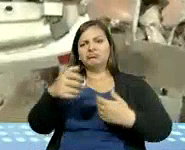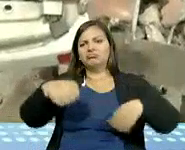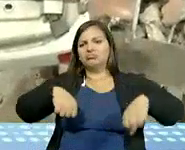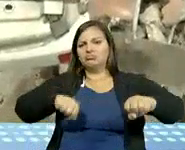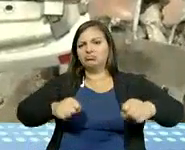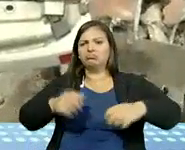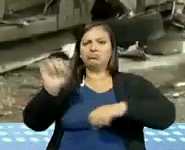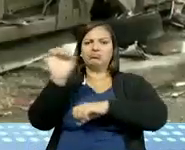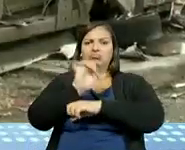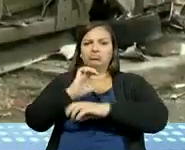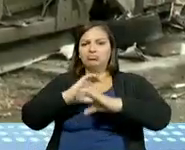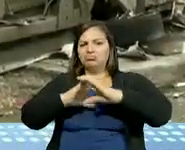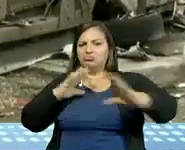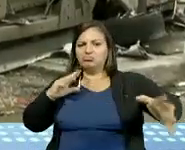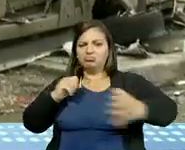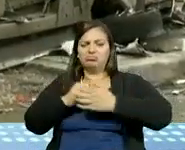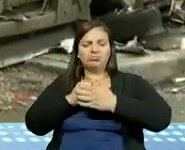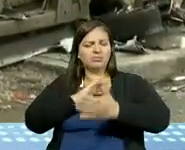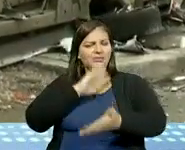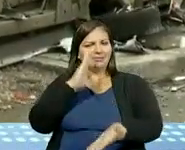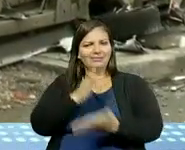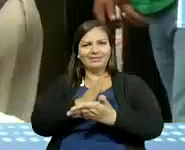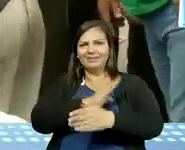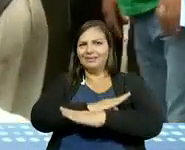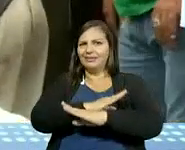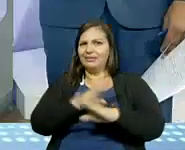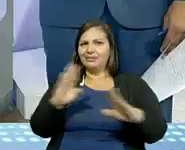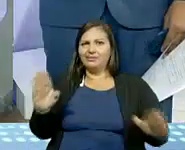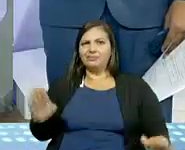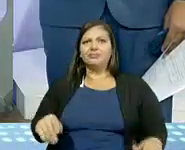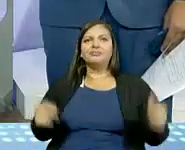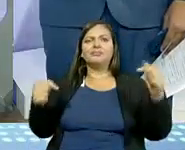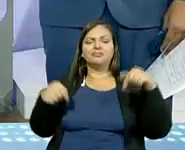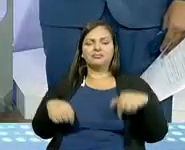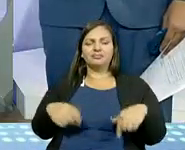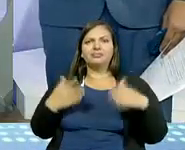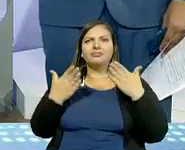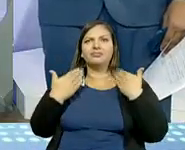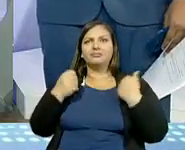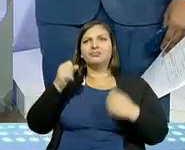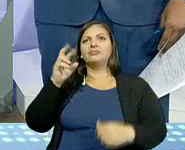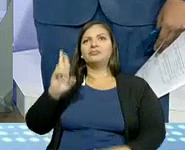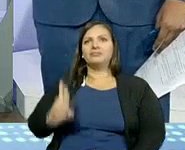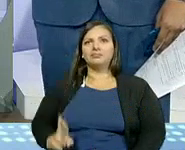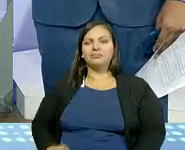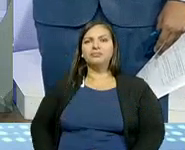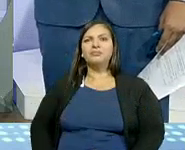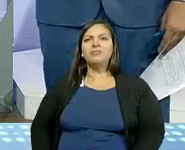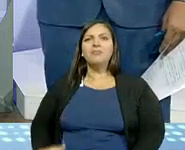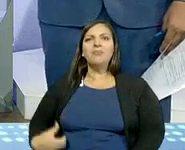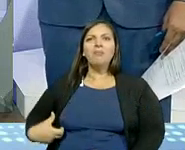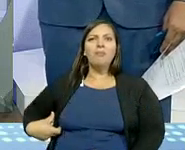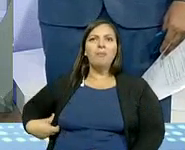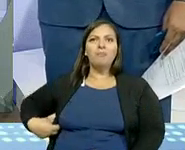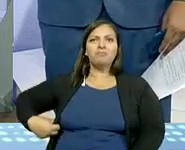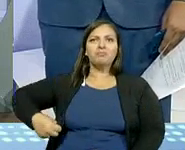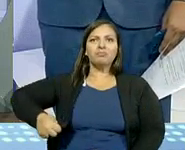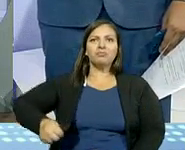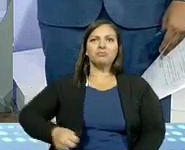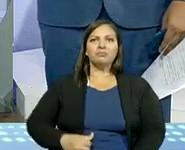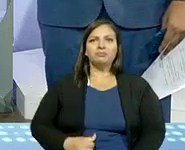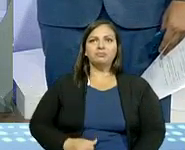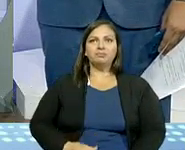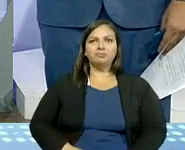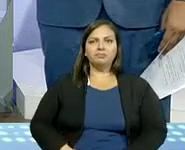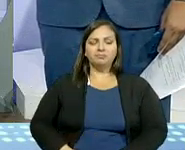en este punto sur de Guayaquil. Usted tiene más información en estudio. Qué gusto por saludarte, Pili.